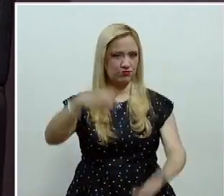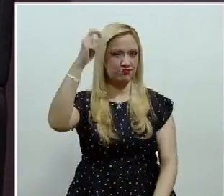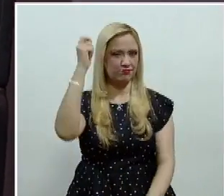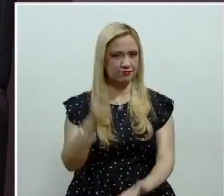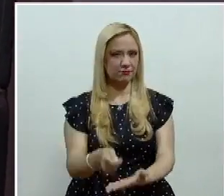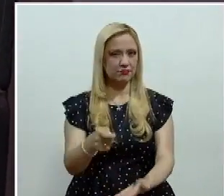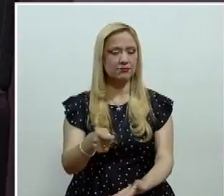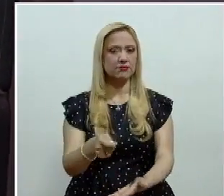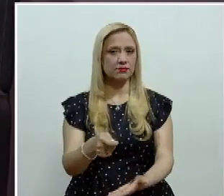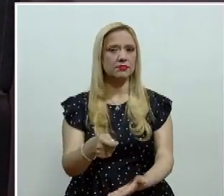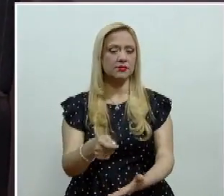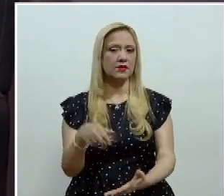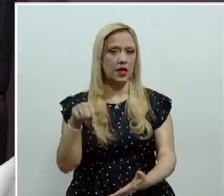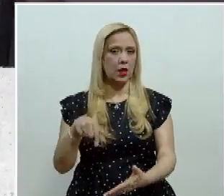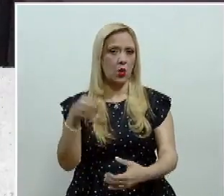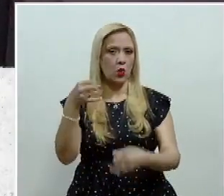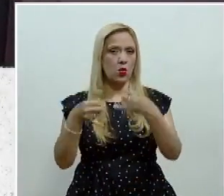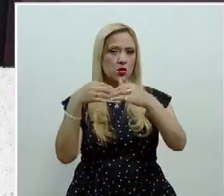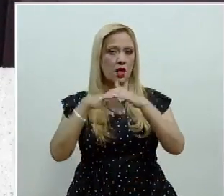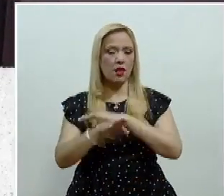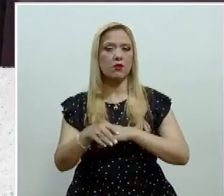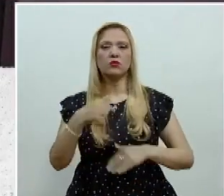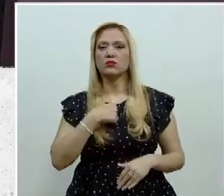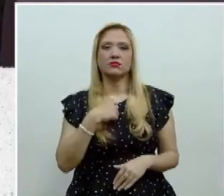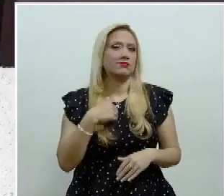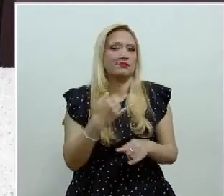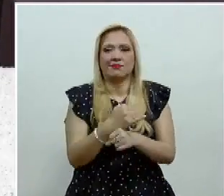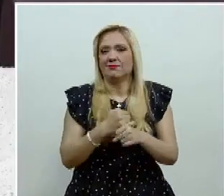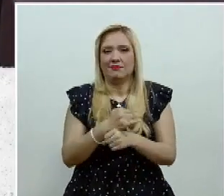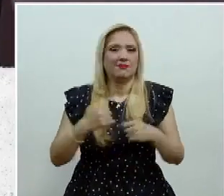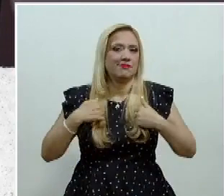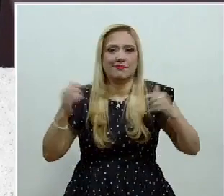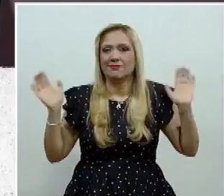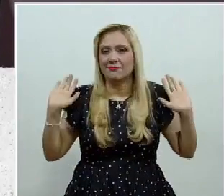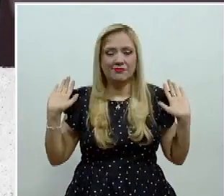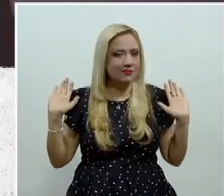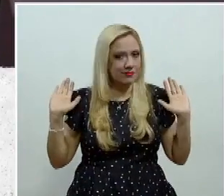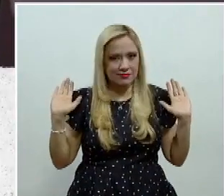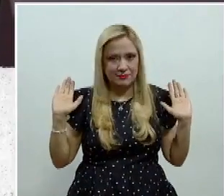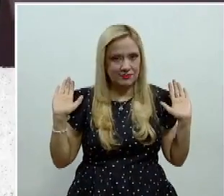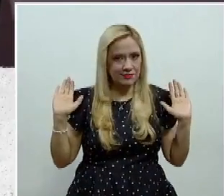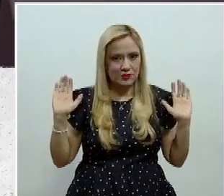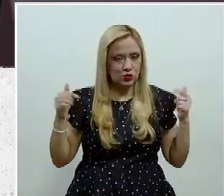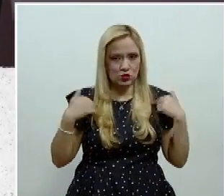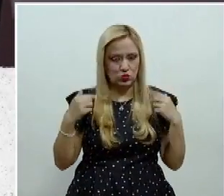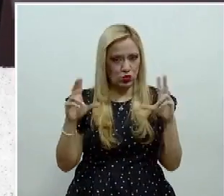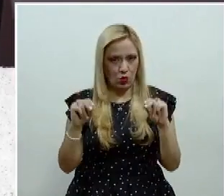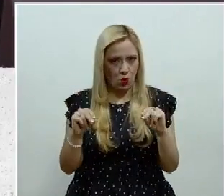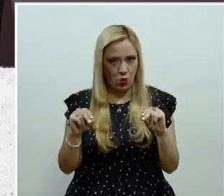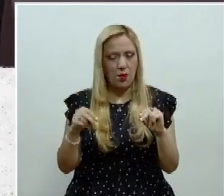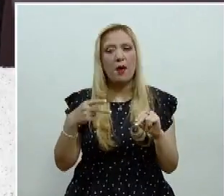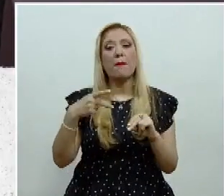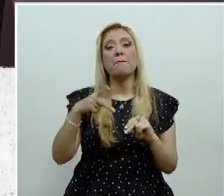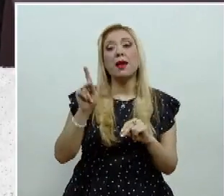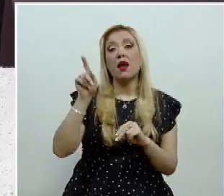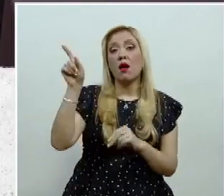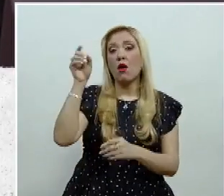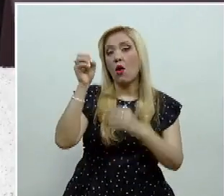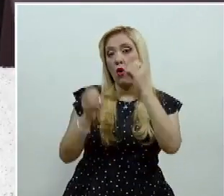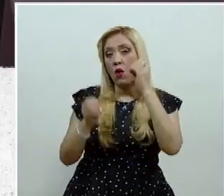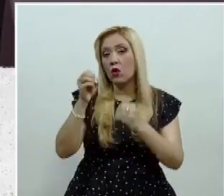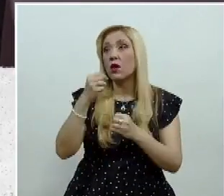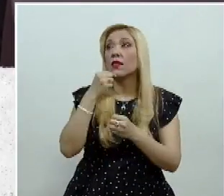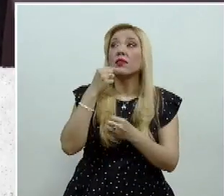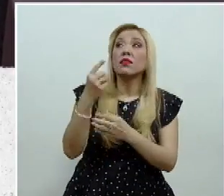justicia ya en los juzgados, nosotros no hacemos la investigación. No obstante, que la Corte en alguno de los criterios, y lo